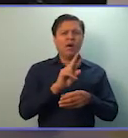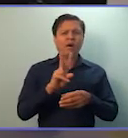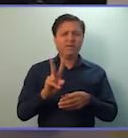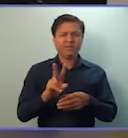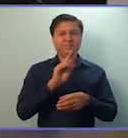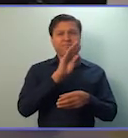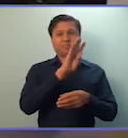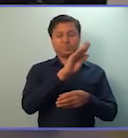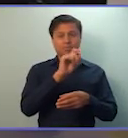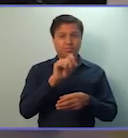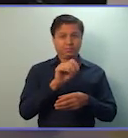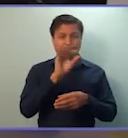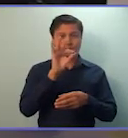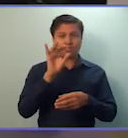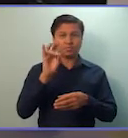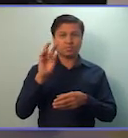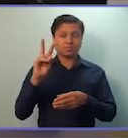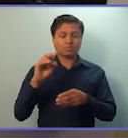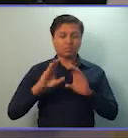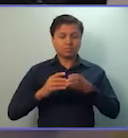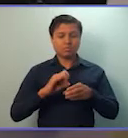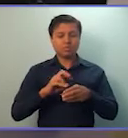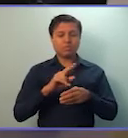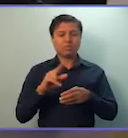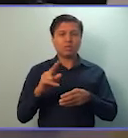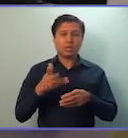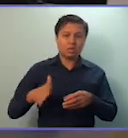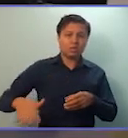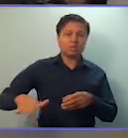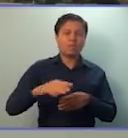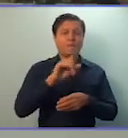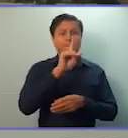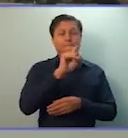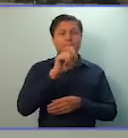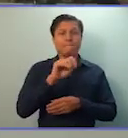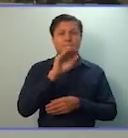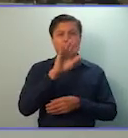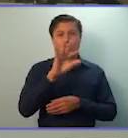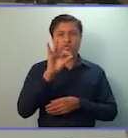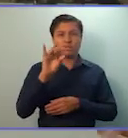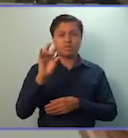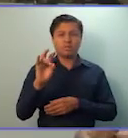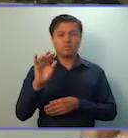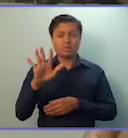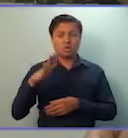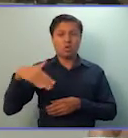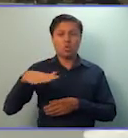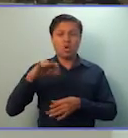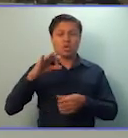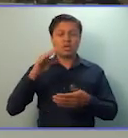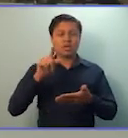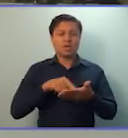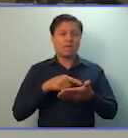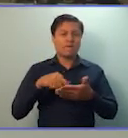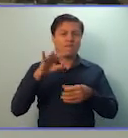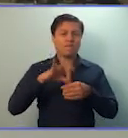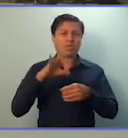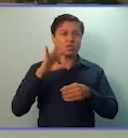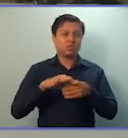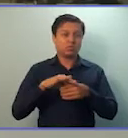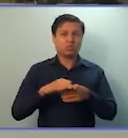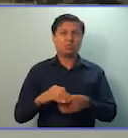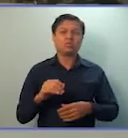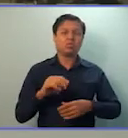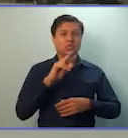las que van a estar distribuidas en los mil 595 centros de votación que van a ver en todo el país en los catorce departamentos en los